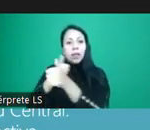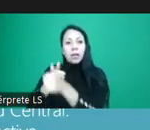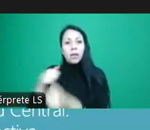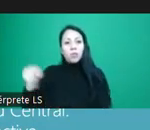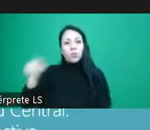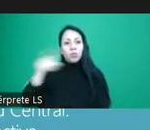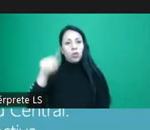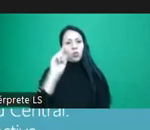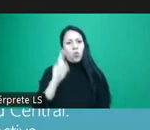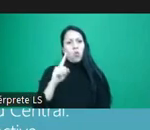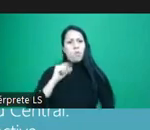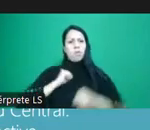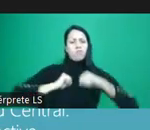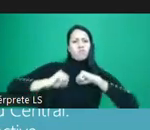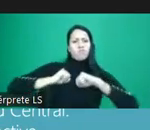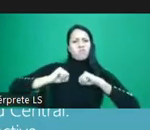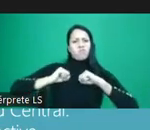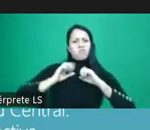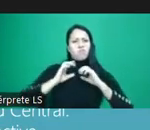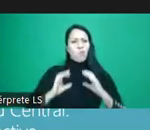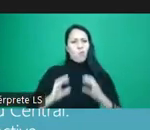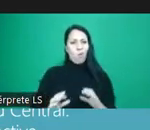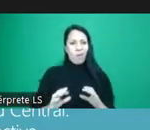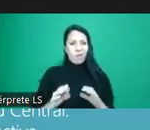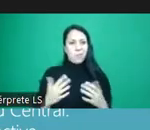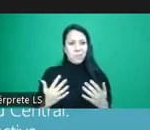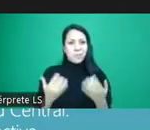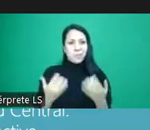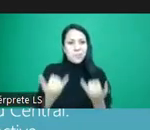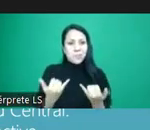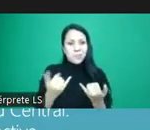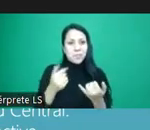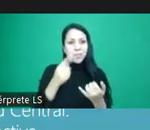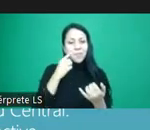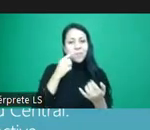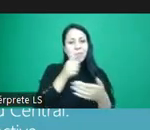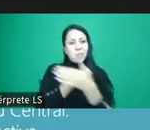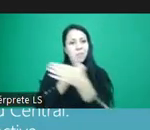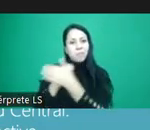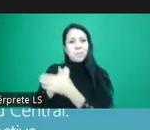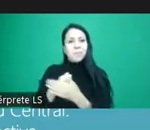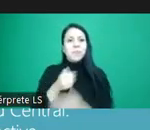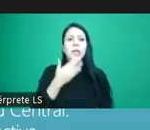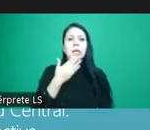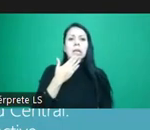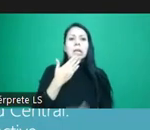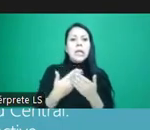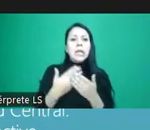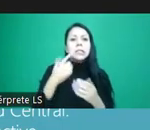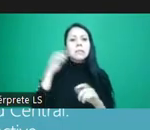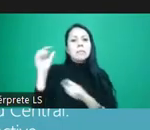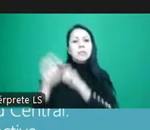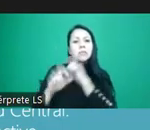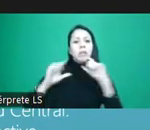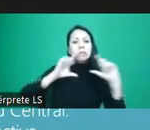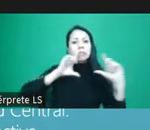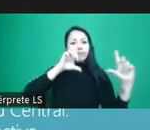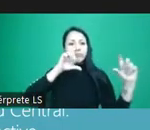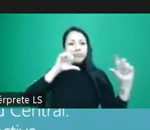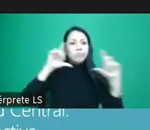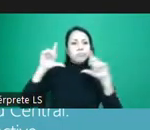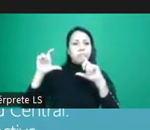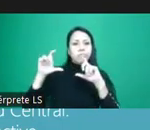cuerpo, o es lo que intento que hagamos ahorita, a quienes han fotografiado mi experiencia y quienes me regalaron